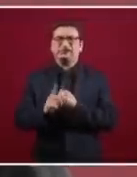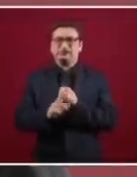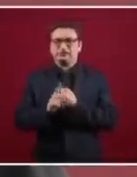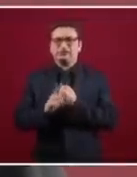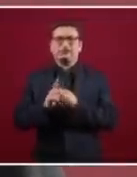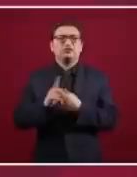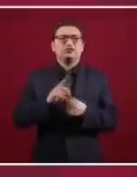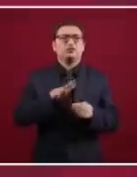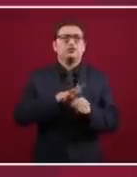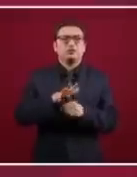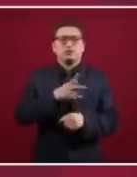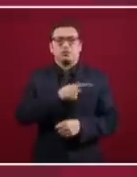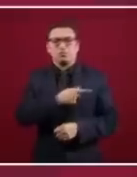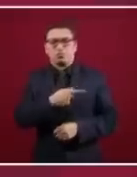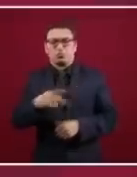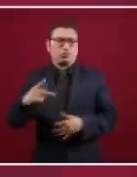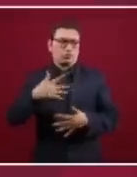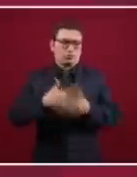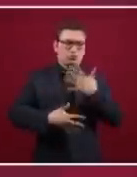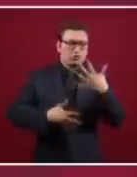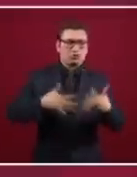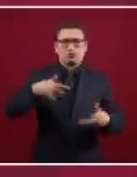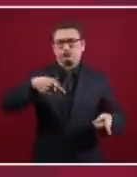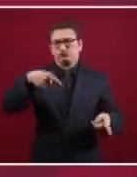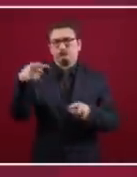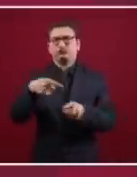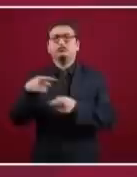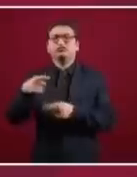pobreza violencia corrupción